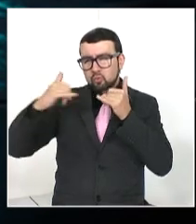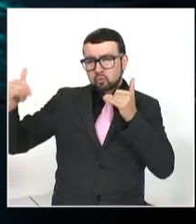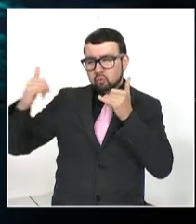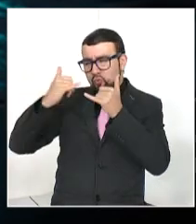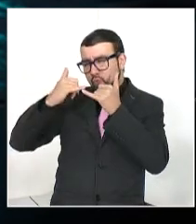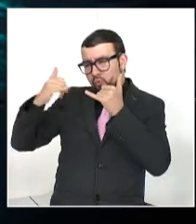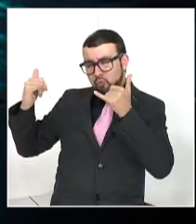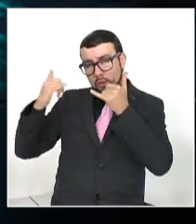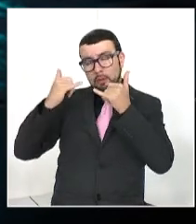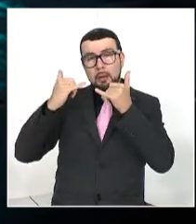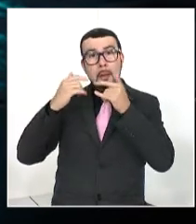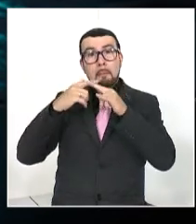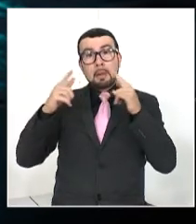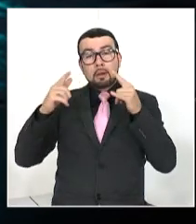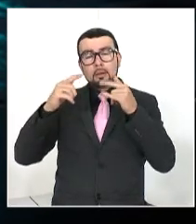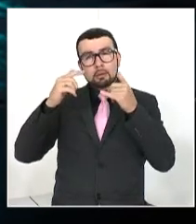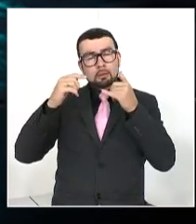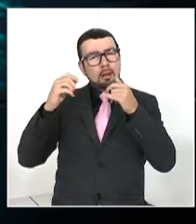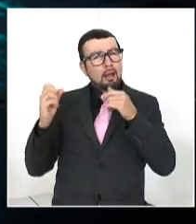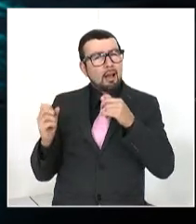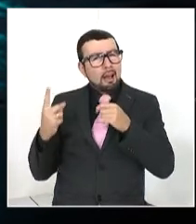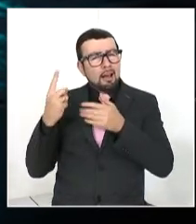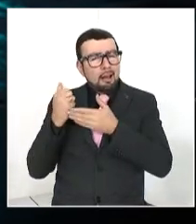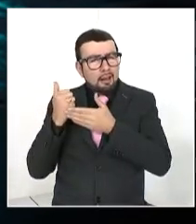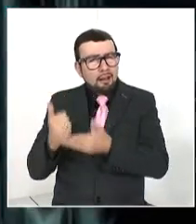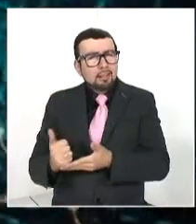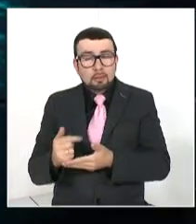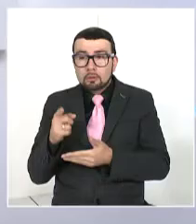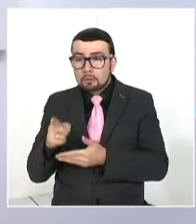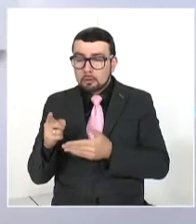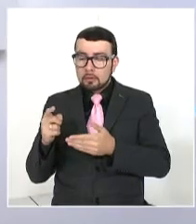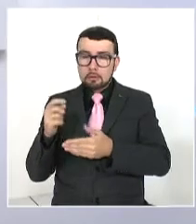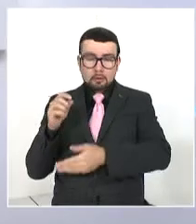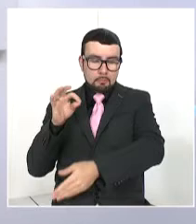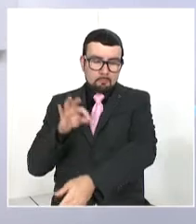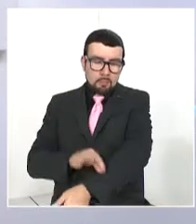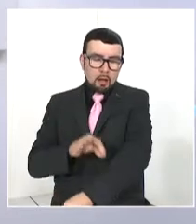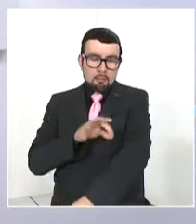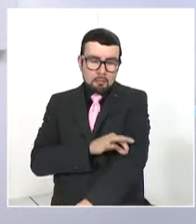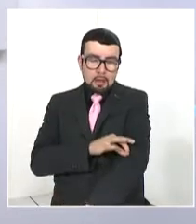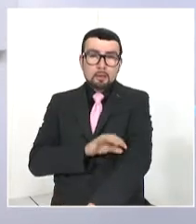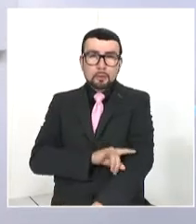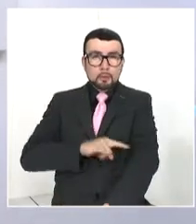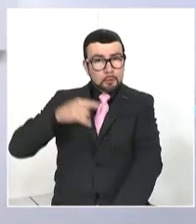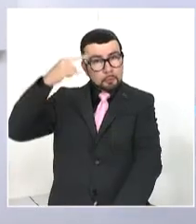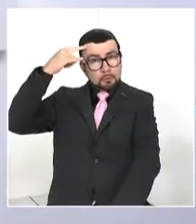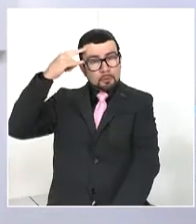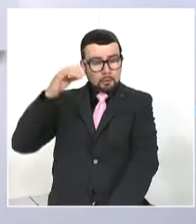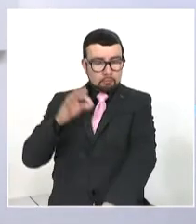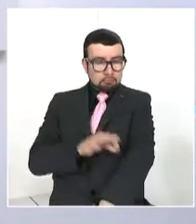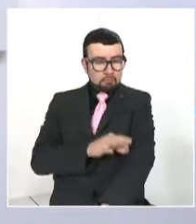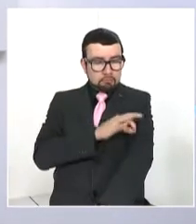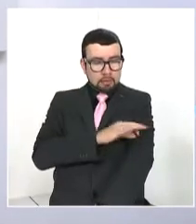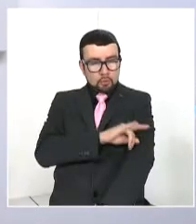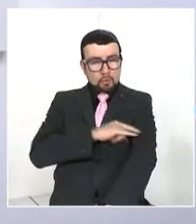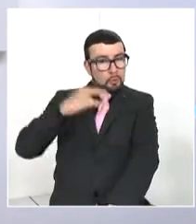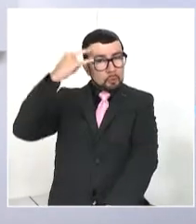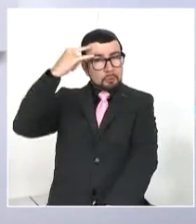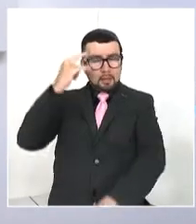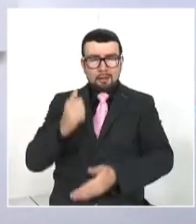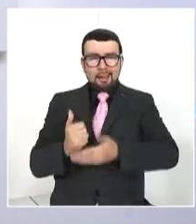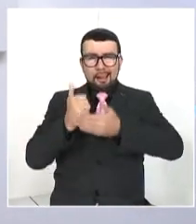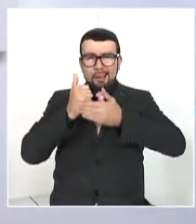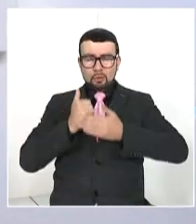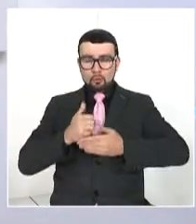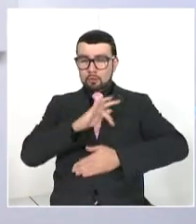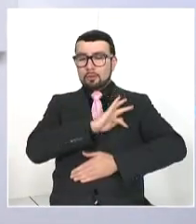estimular un punto electromagnético que pueda ser con acupuntura, con ozono, con cualquier tipo de terapia,